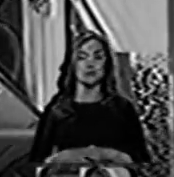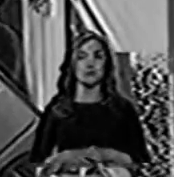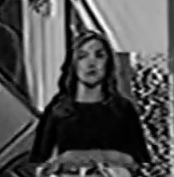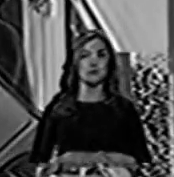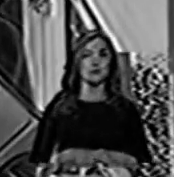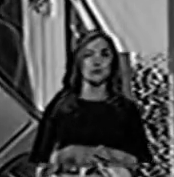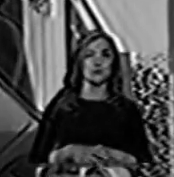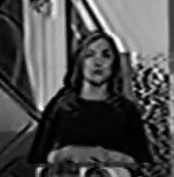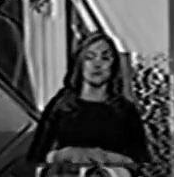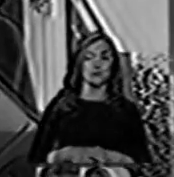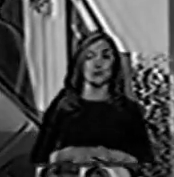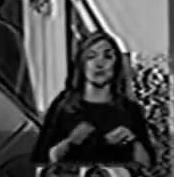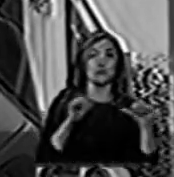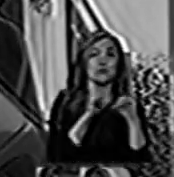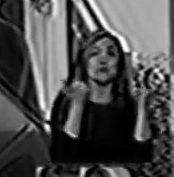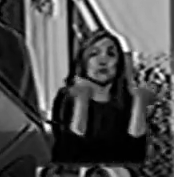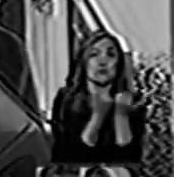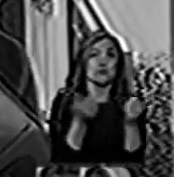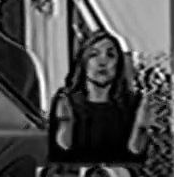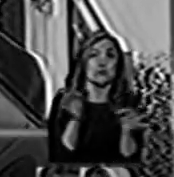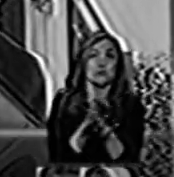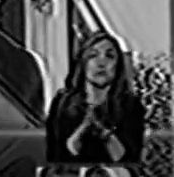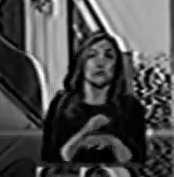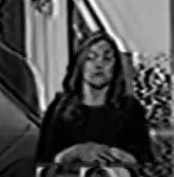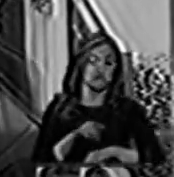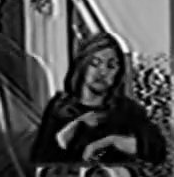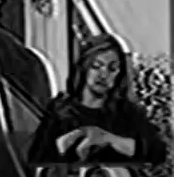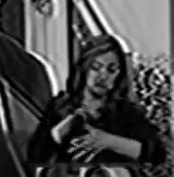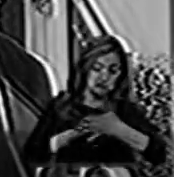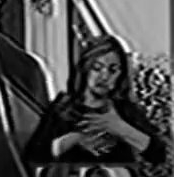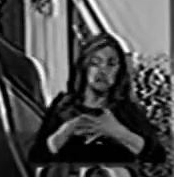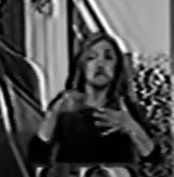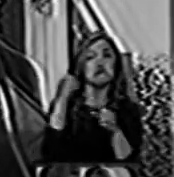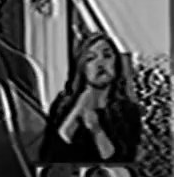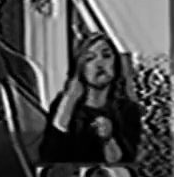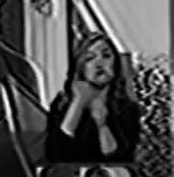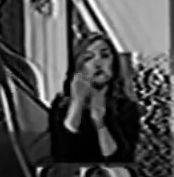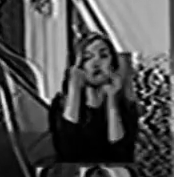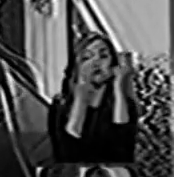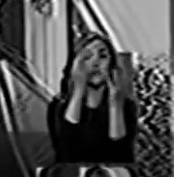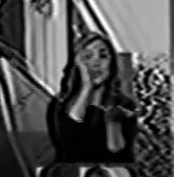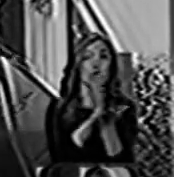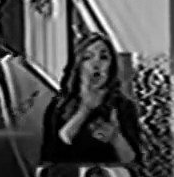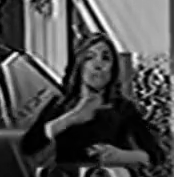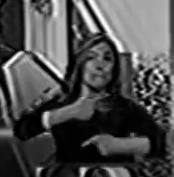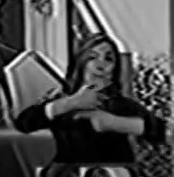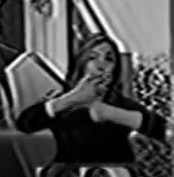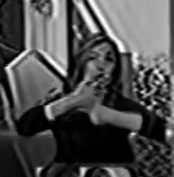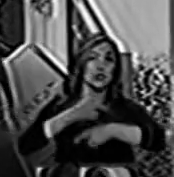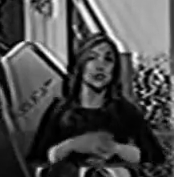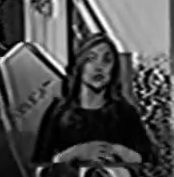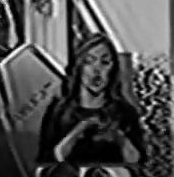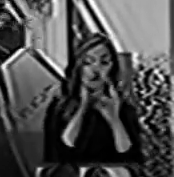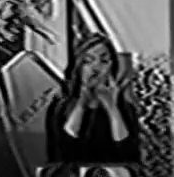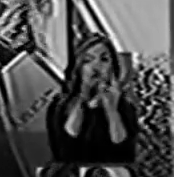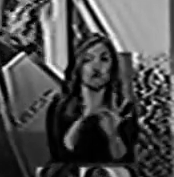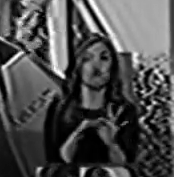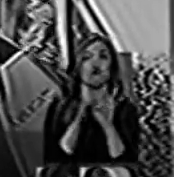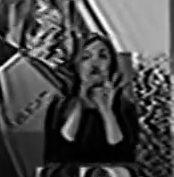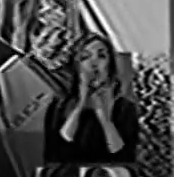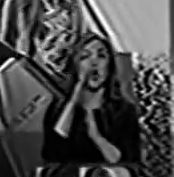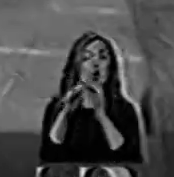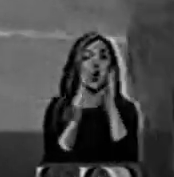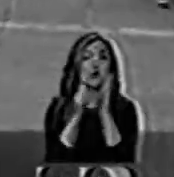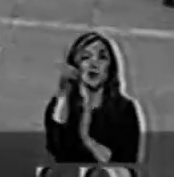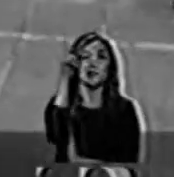se está reprochando es que un asambleísta en funciones, en horario de trabajo, fue a visitar a un testigo protegido que hacía una cooperación eficaz en contra